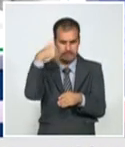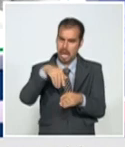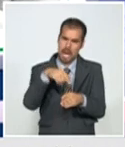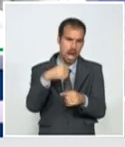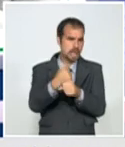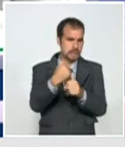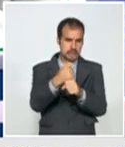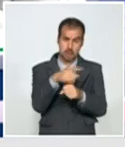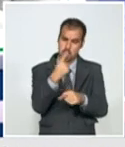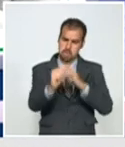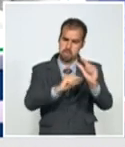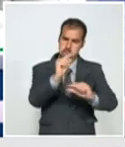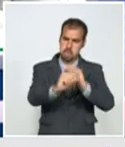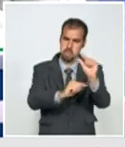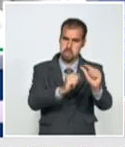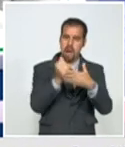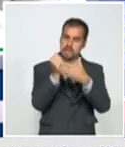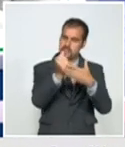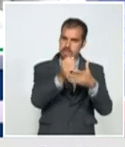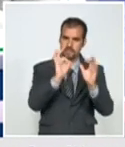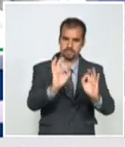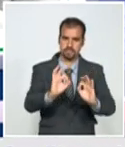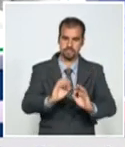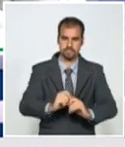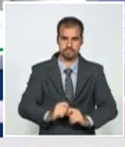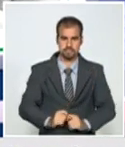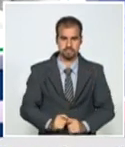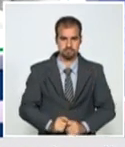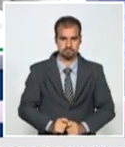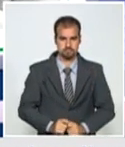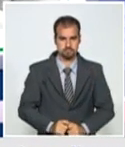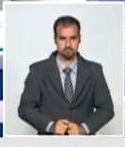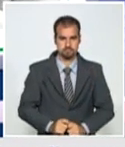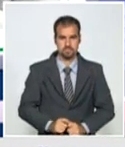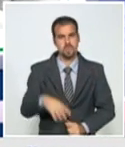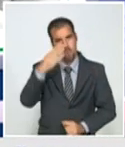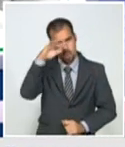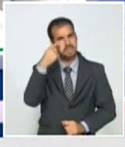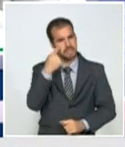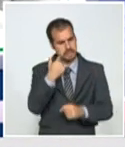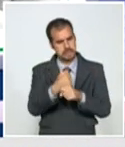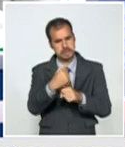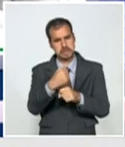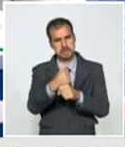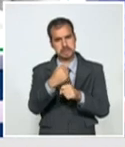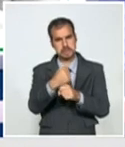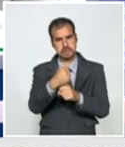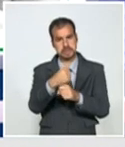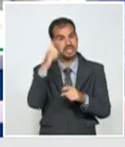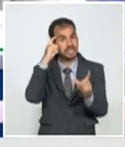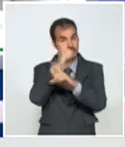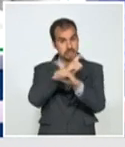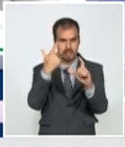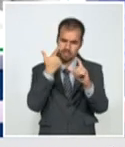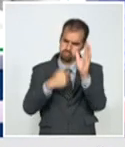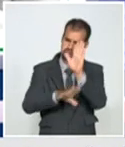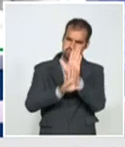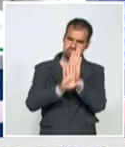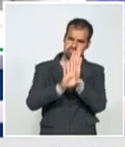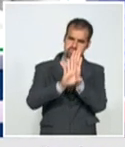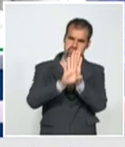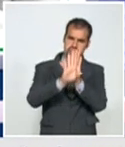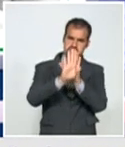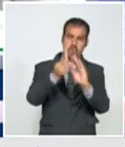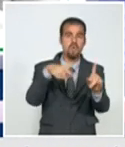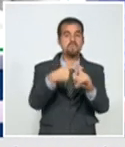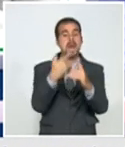Norteamérica impuesto a nuestro país. Cuba sigue trabajando, sigue apostando por la ciencia y por sus candidatos vacunales que